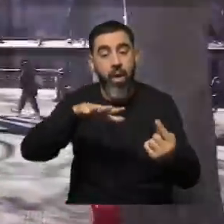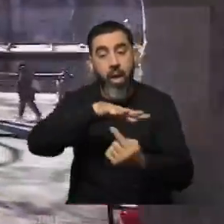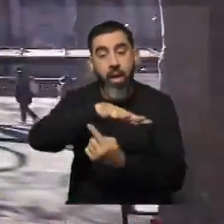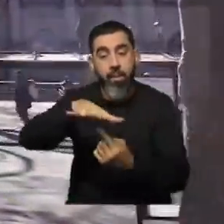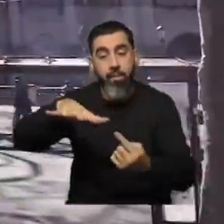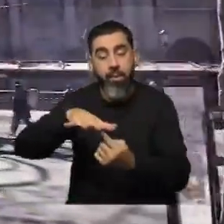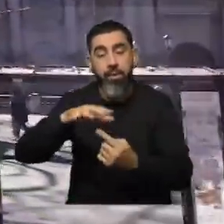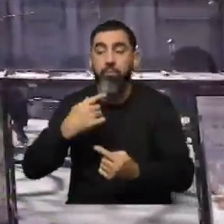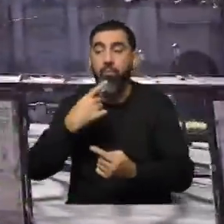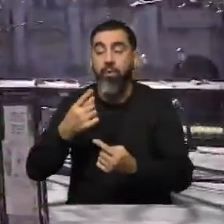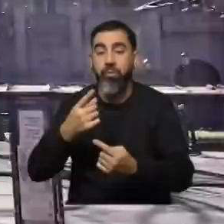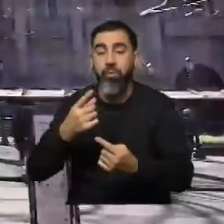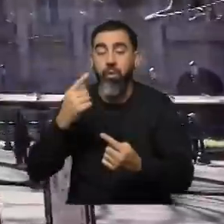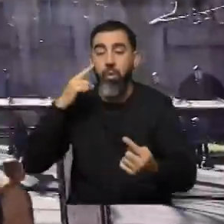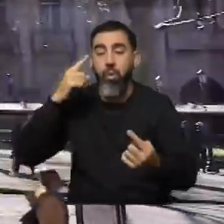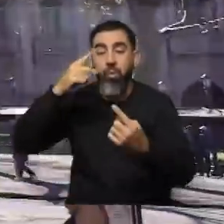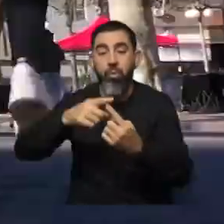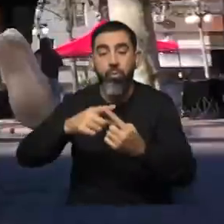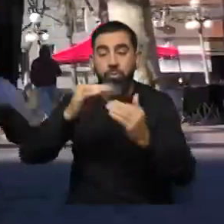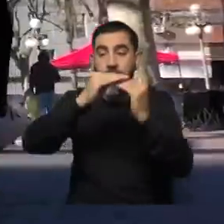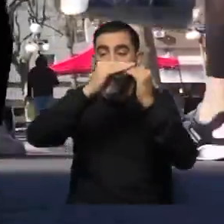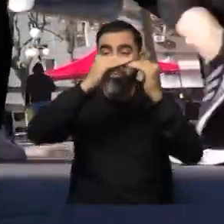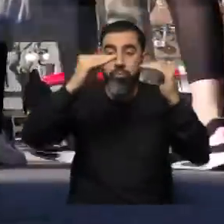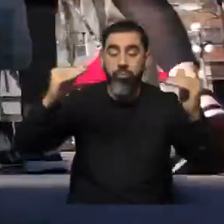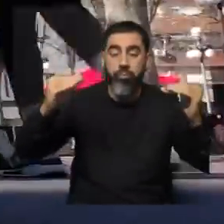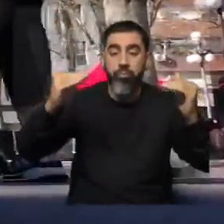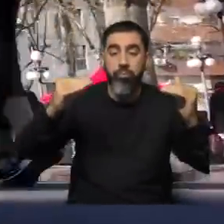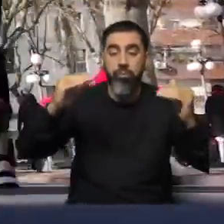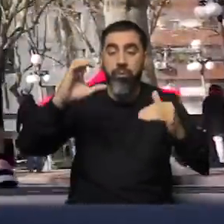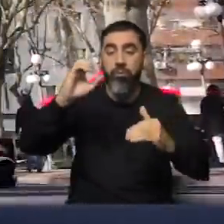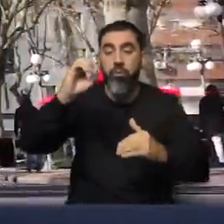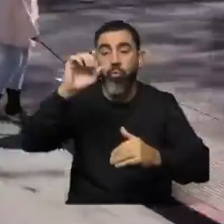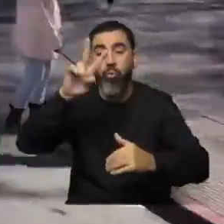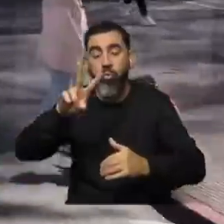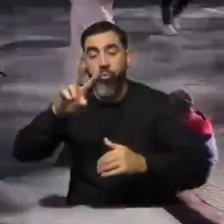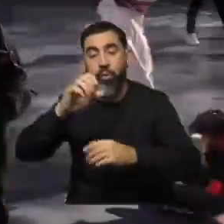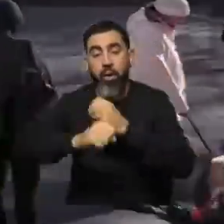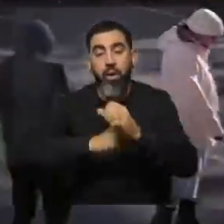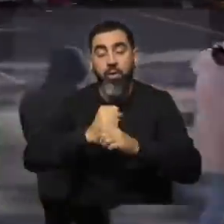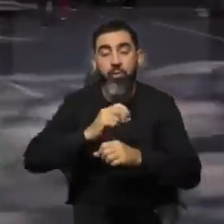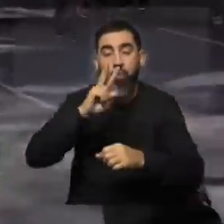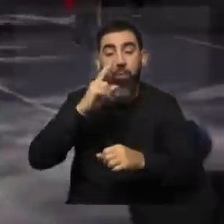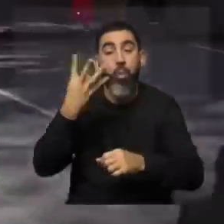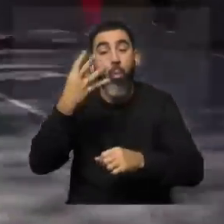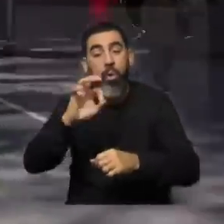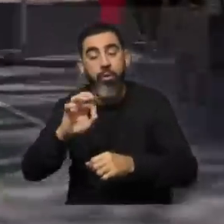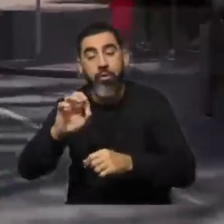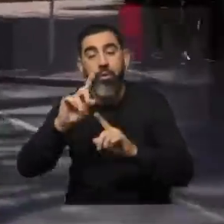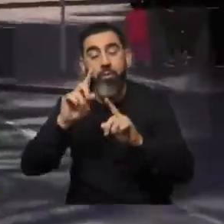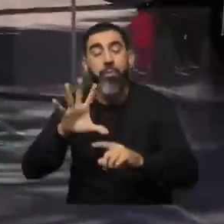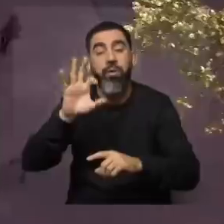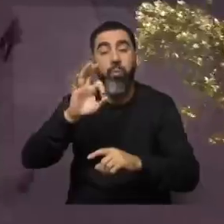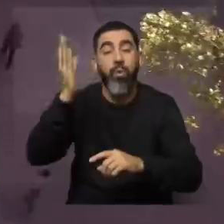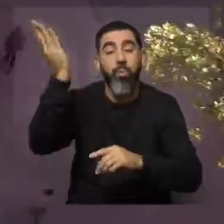ya que busca ayudar a alcanzar la meta de la neutralidad de emisiones de CO2 en la década de 2040 con el aumento del